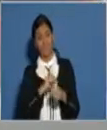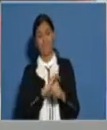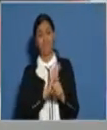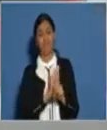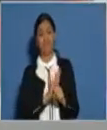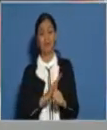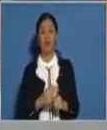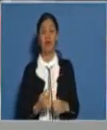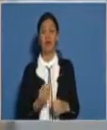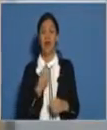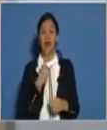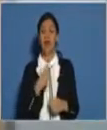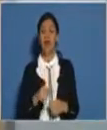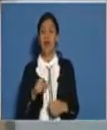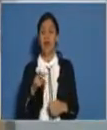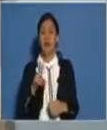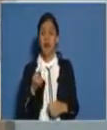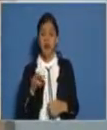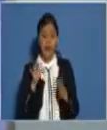es seguir adelante.